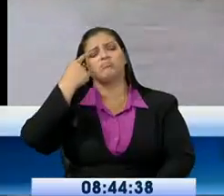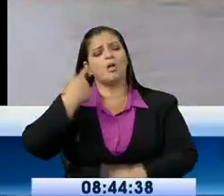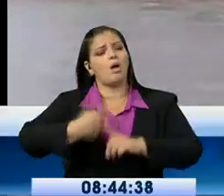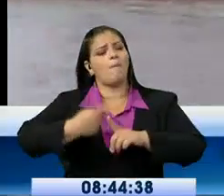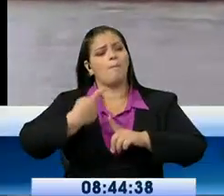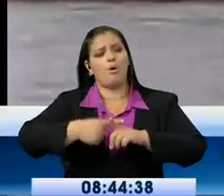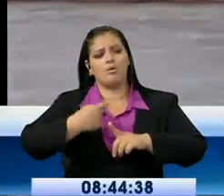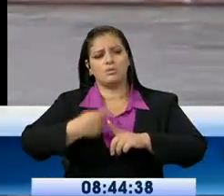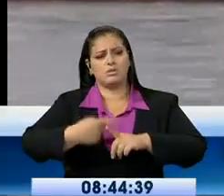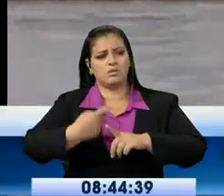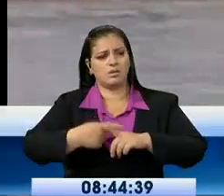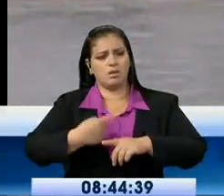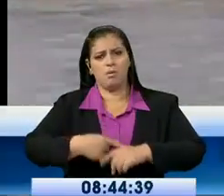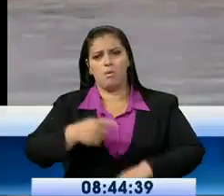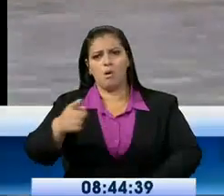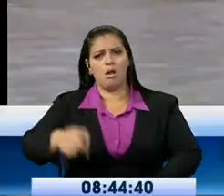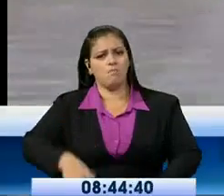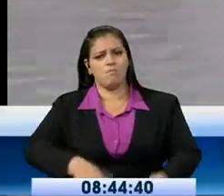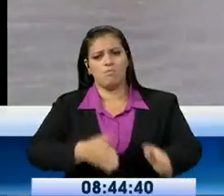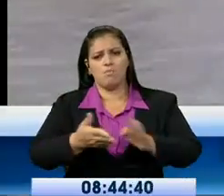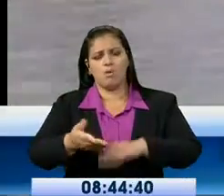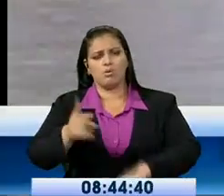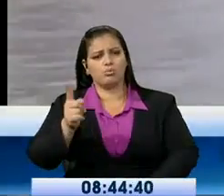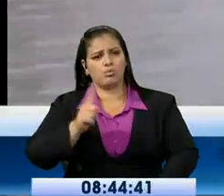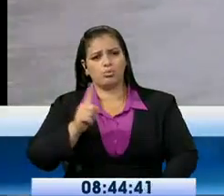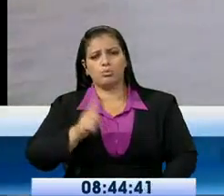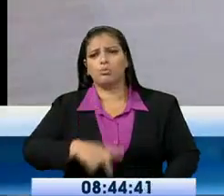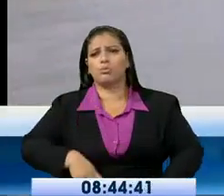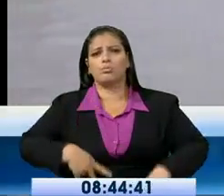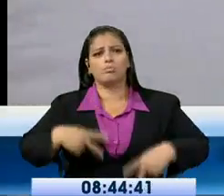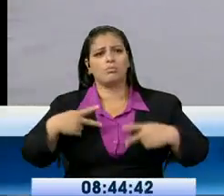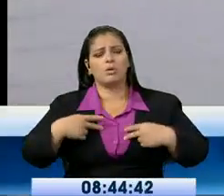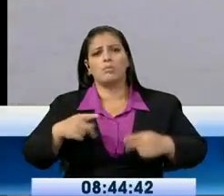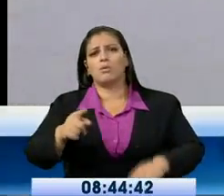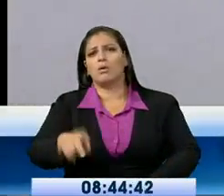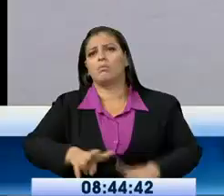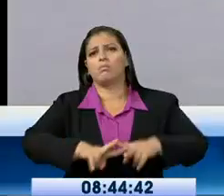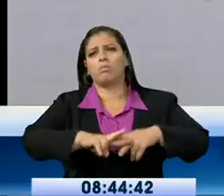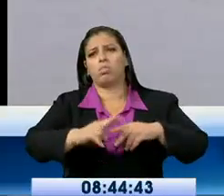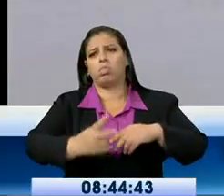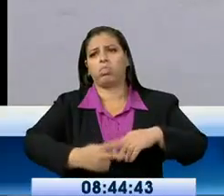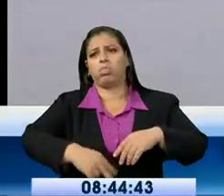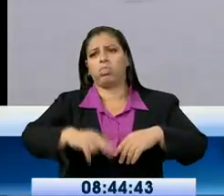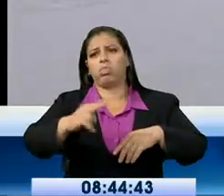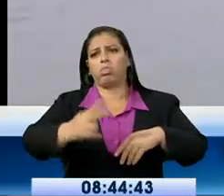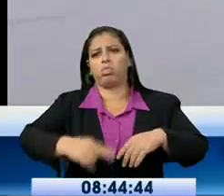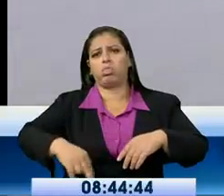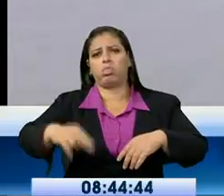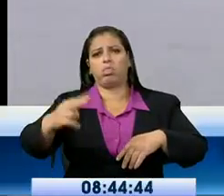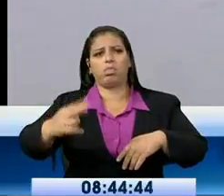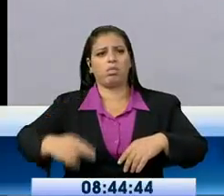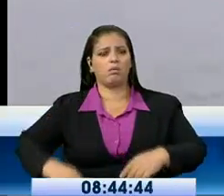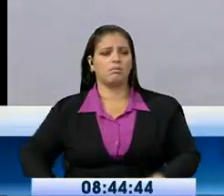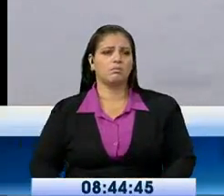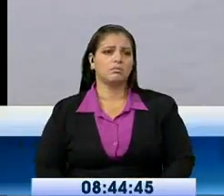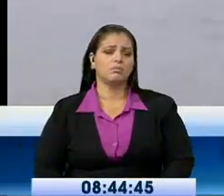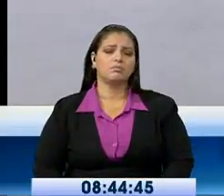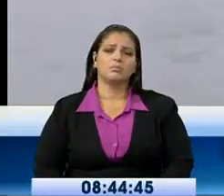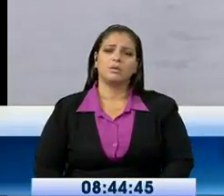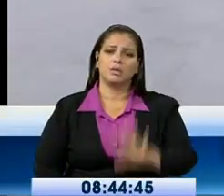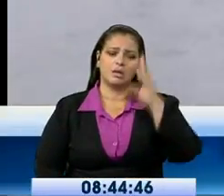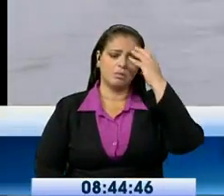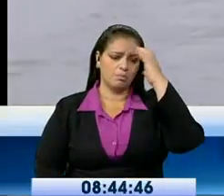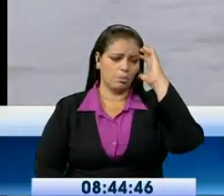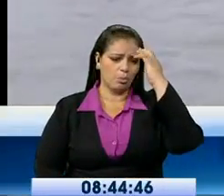sentimos que él está con vida, pero que está desesperado porque lo encontremos. Sus energías se están agotando, está desesperado,